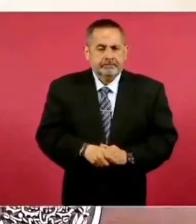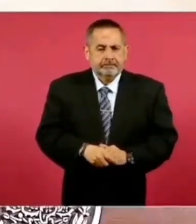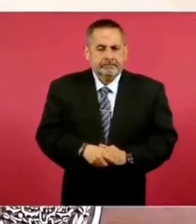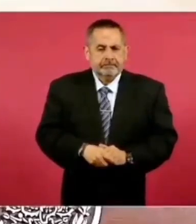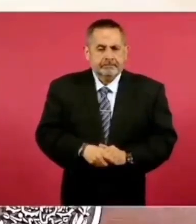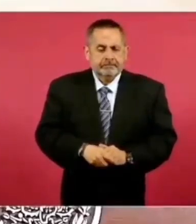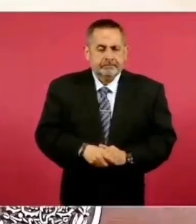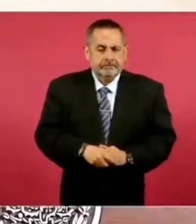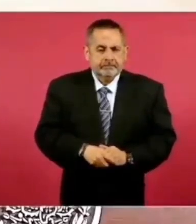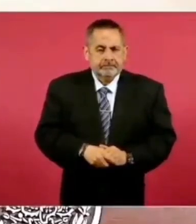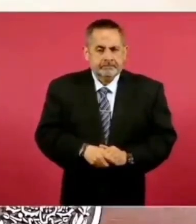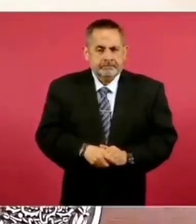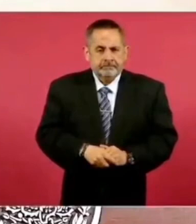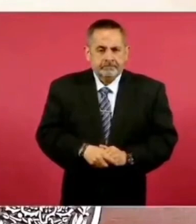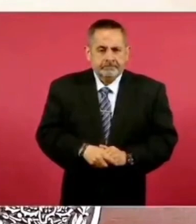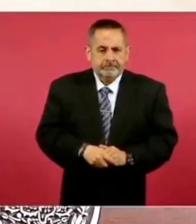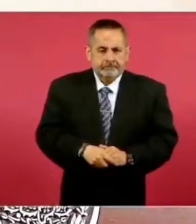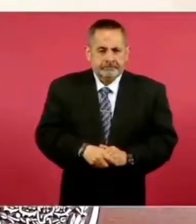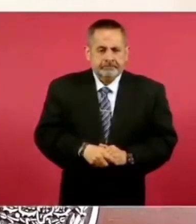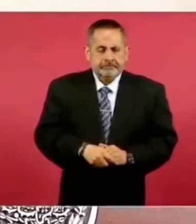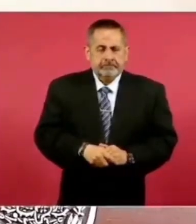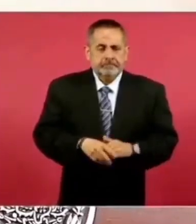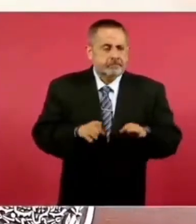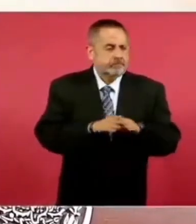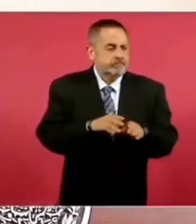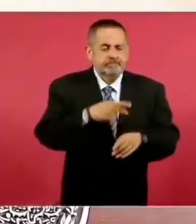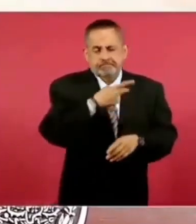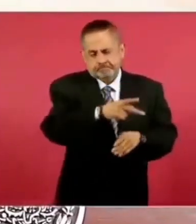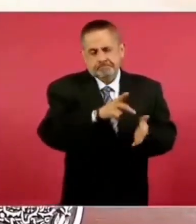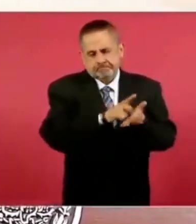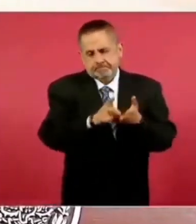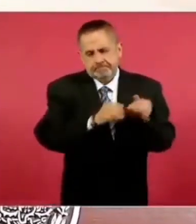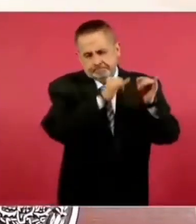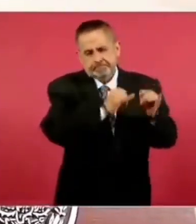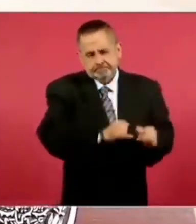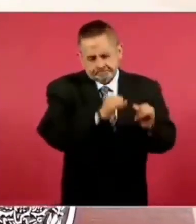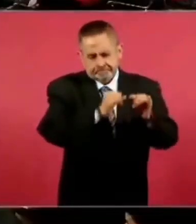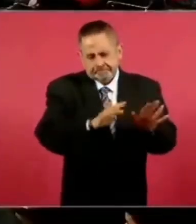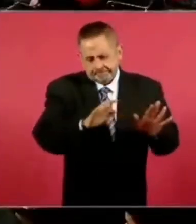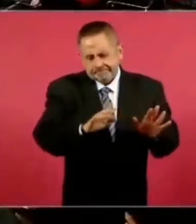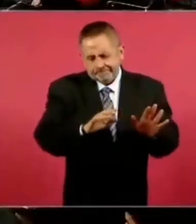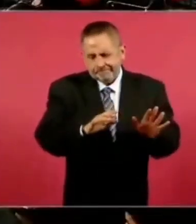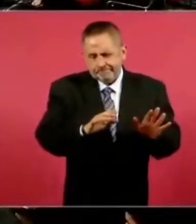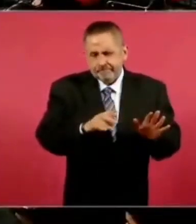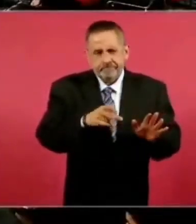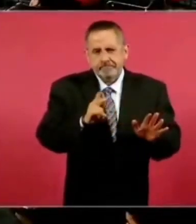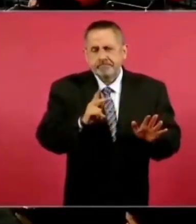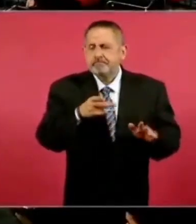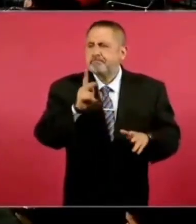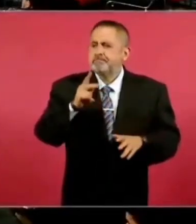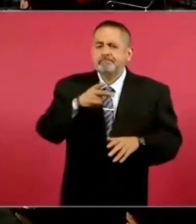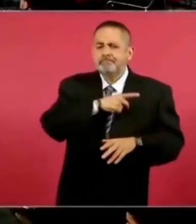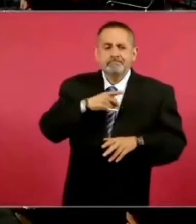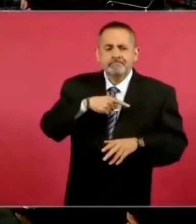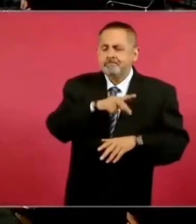afectar los derechos individuales, pero que también informen